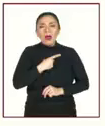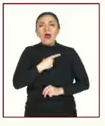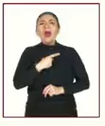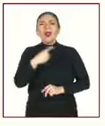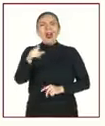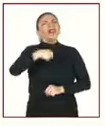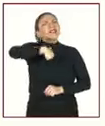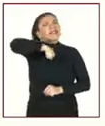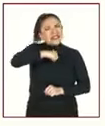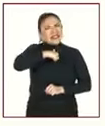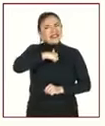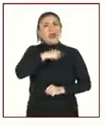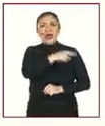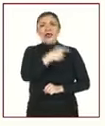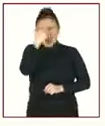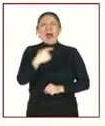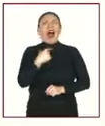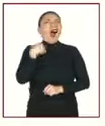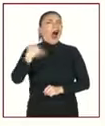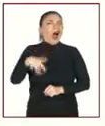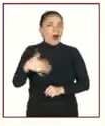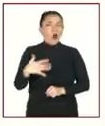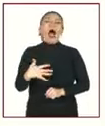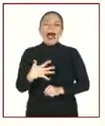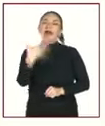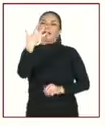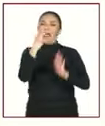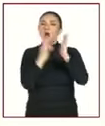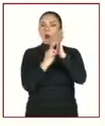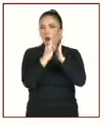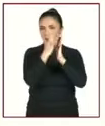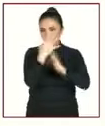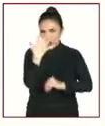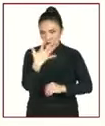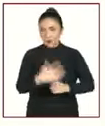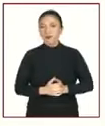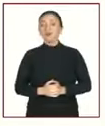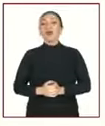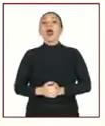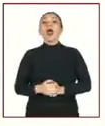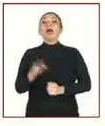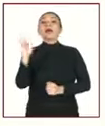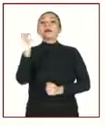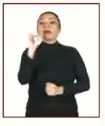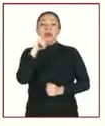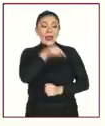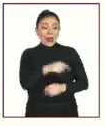dimos, entonces se dan 5 puntos. Si la